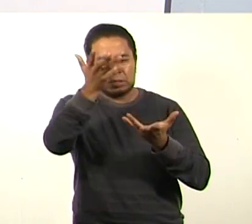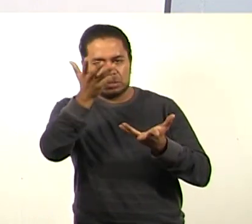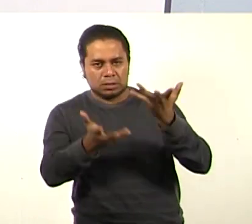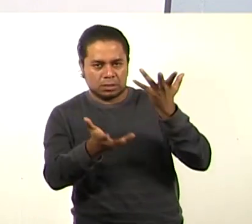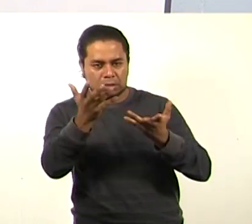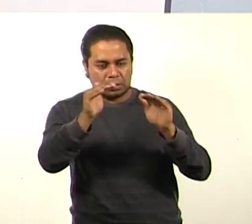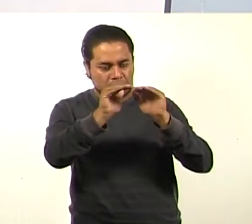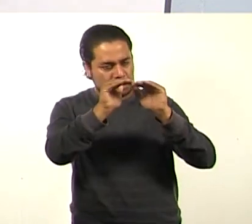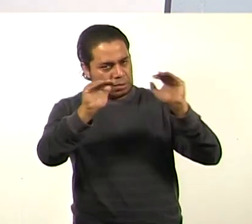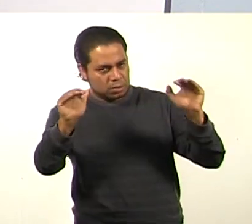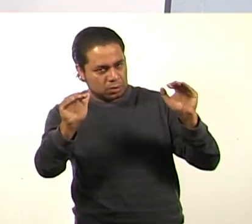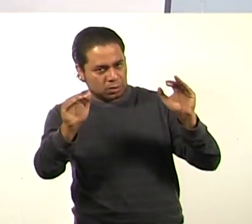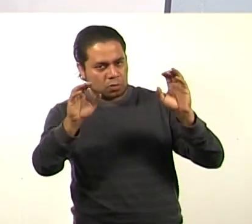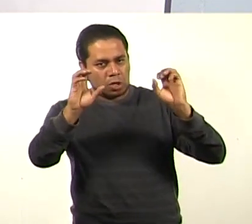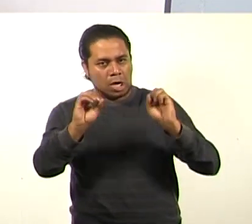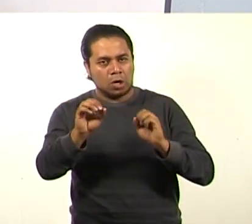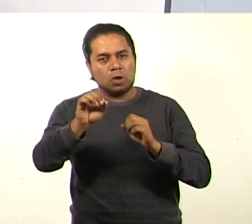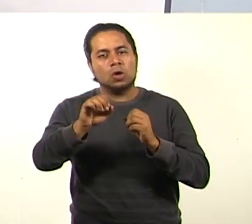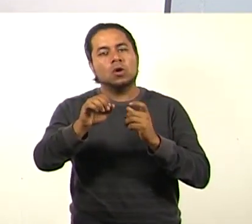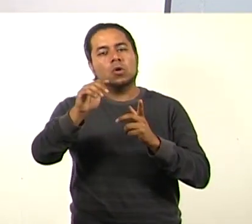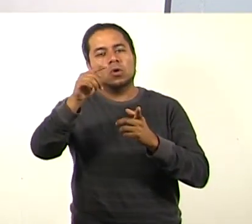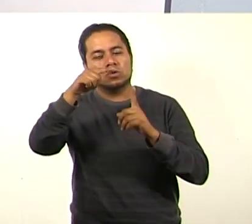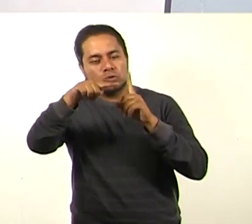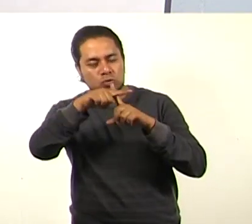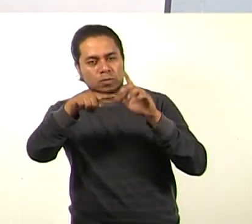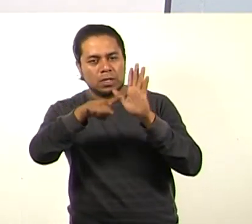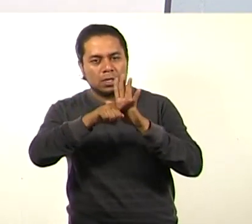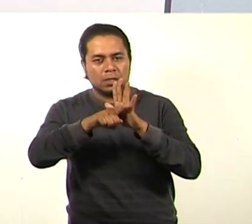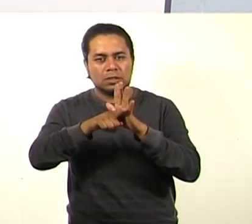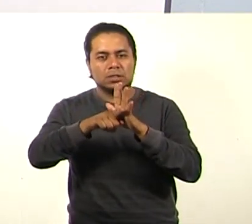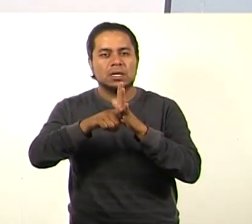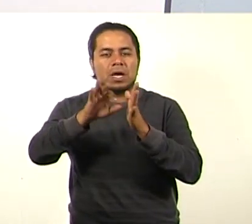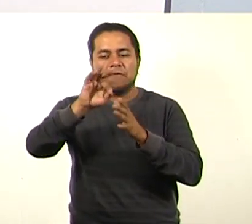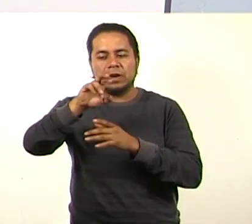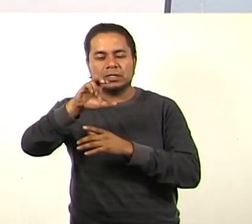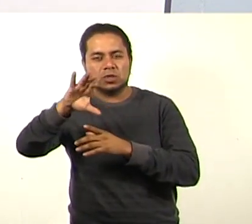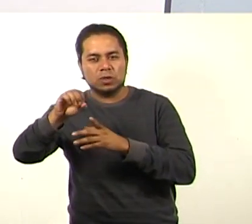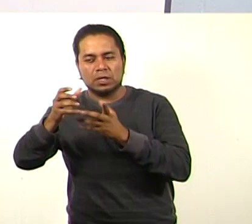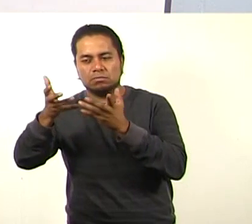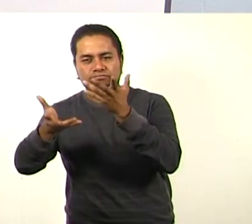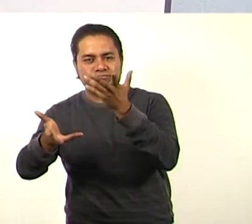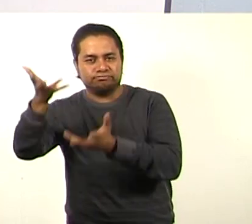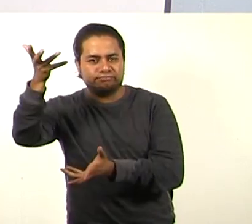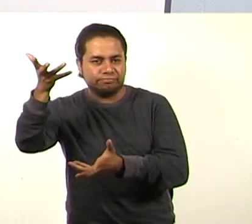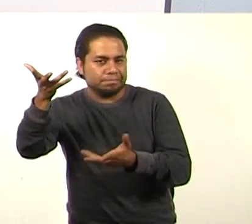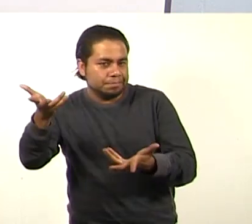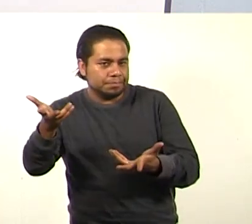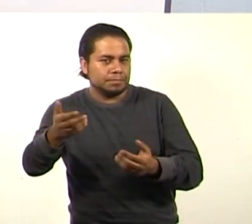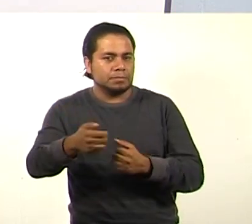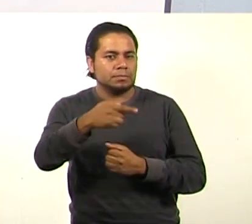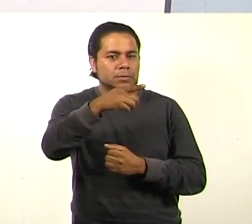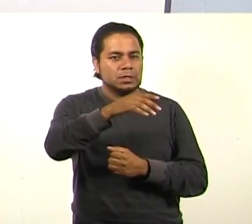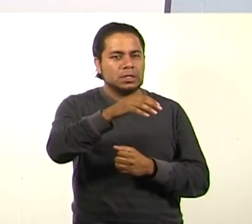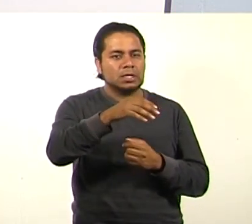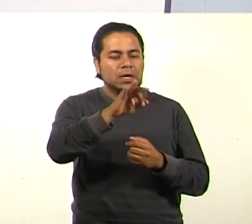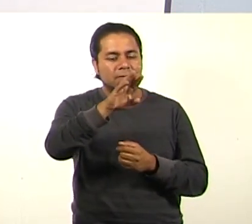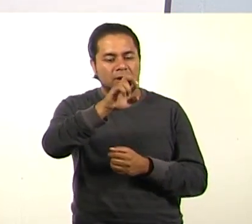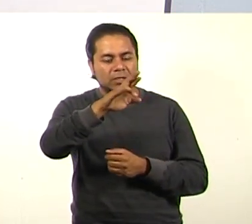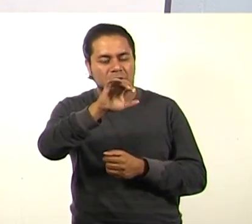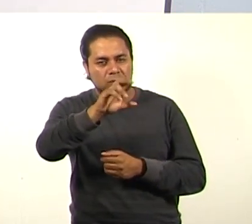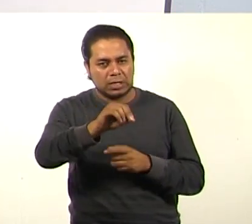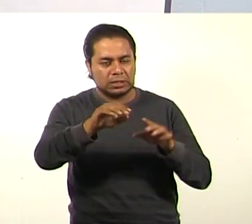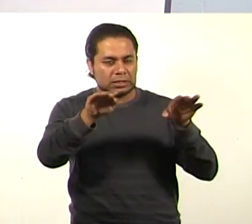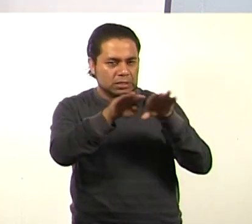o suma y resta de fracciones no equivalentes. Ustedes se preguntarán cuáles son las fracciones equivalentes. Las fracciones equivalentes son